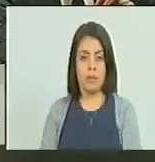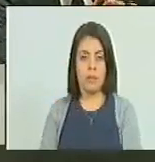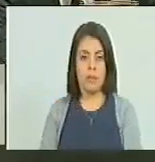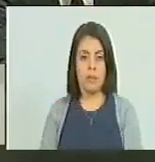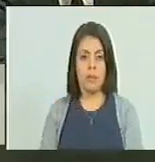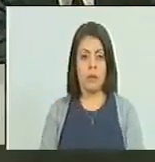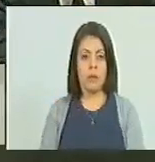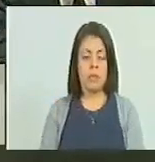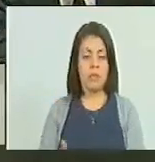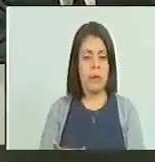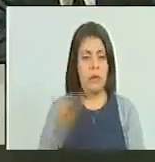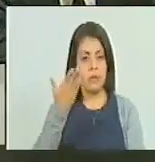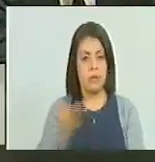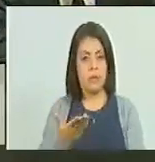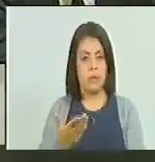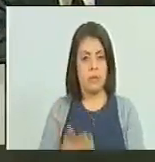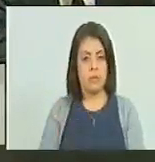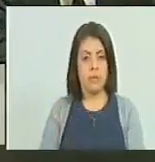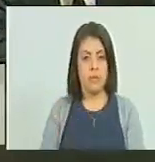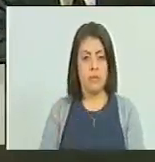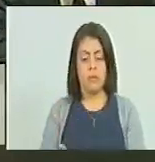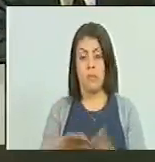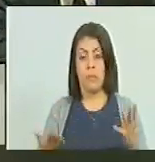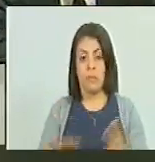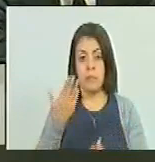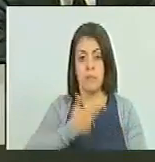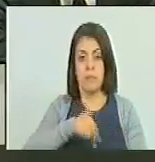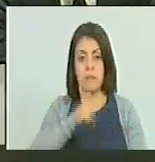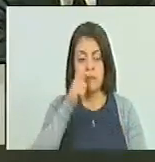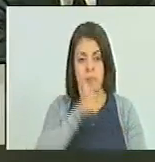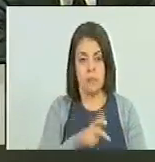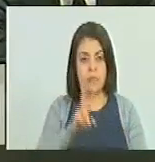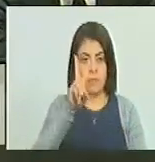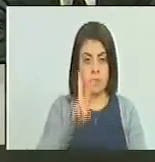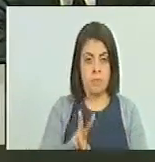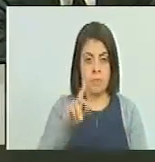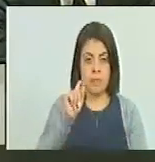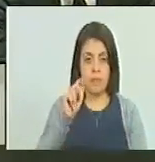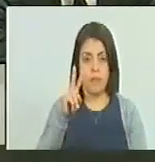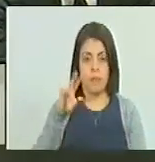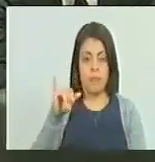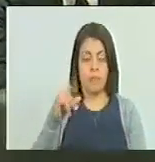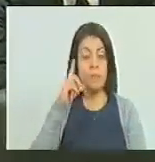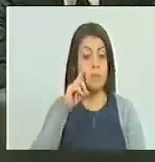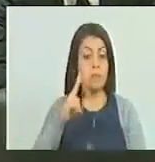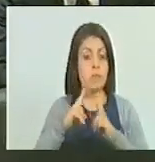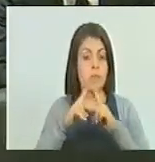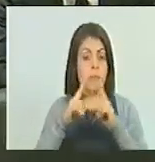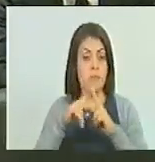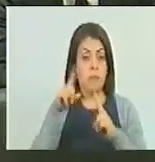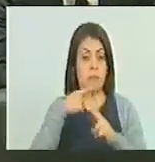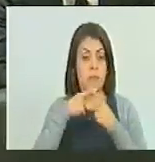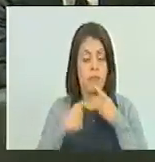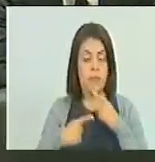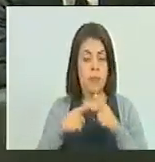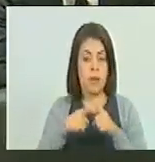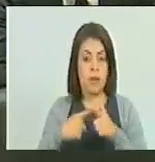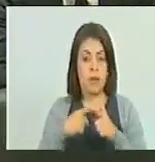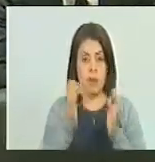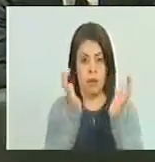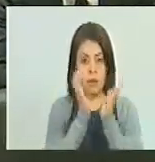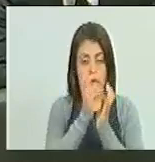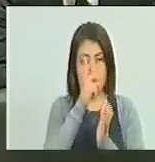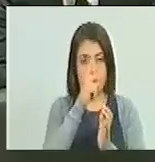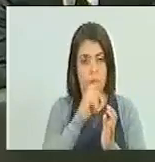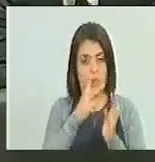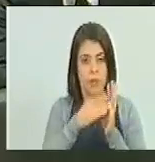de importancia, de gran importancia para nuestro pueblo de los Valles del Tuy. Son reconocidas además por UNESCO desde el 2012